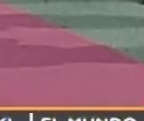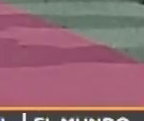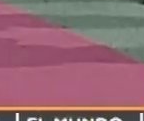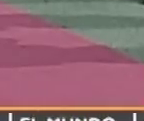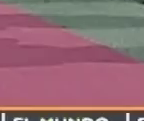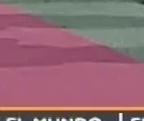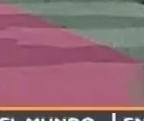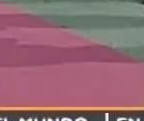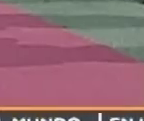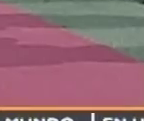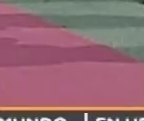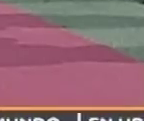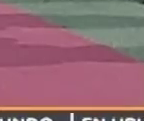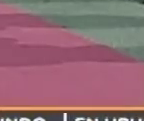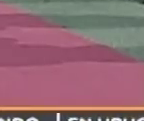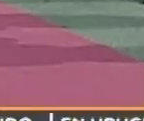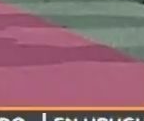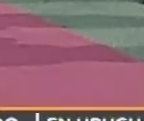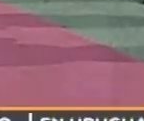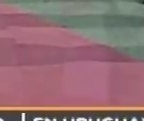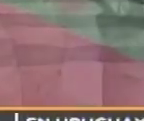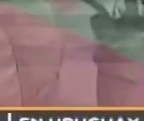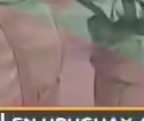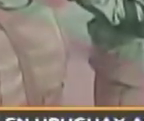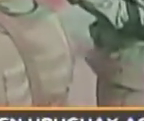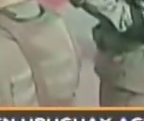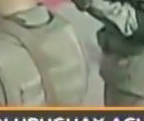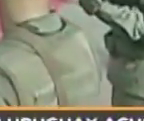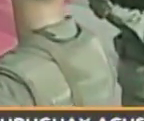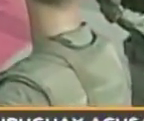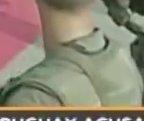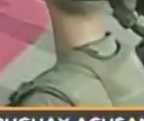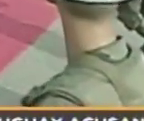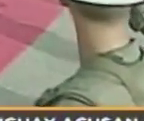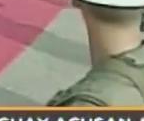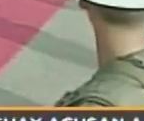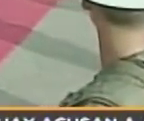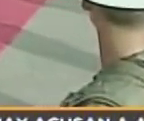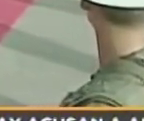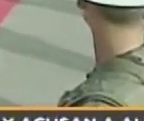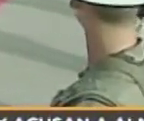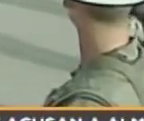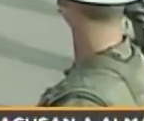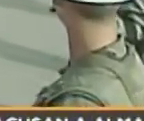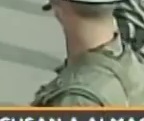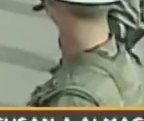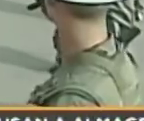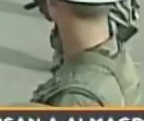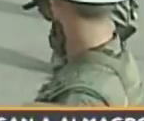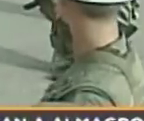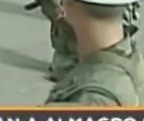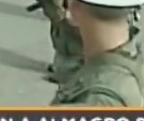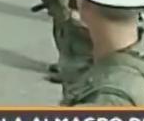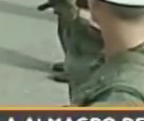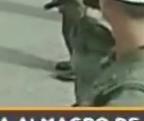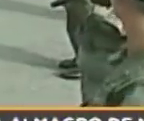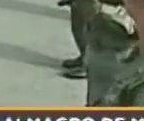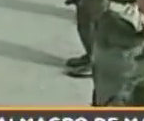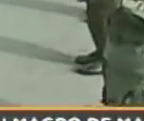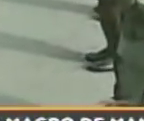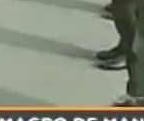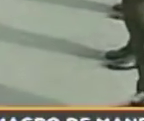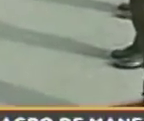elaborar y diferentes programas sociales destinados al beneficio y el bienestar de ambos pueblos. En los últimos que se